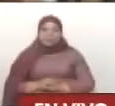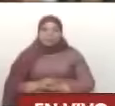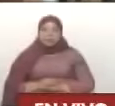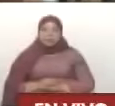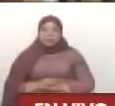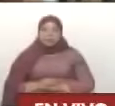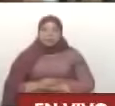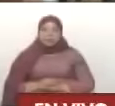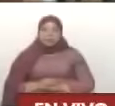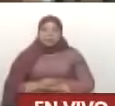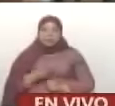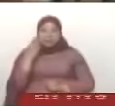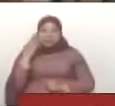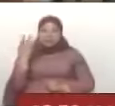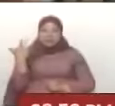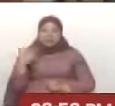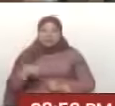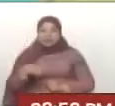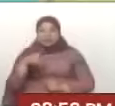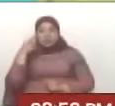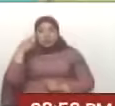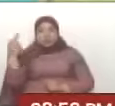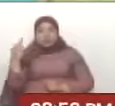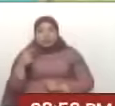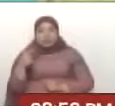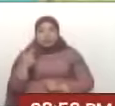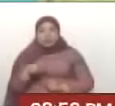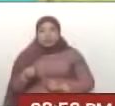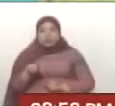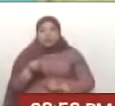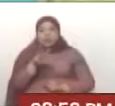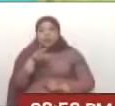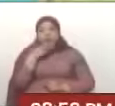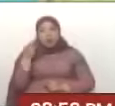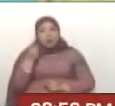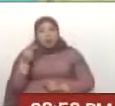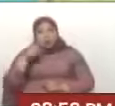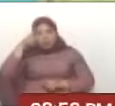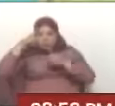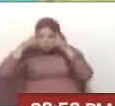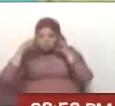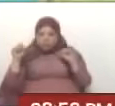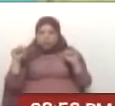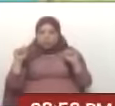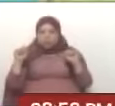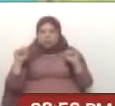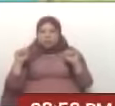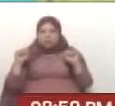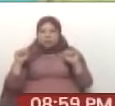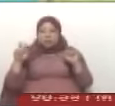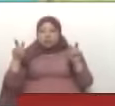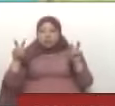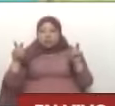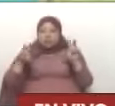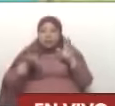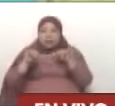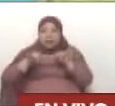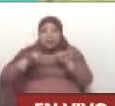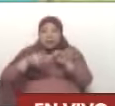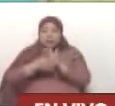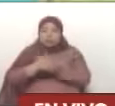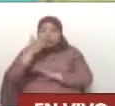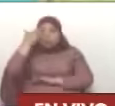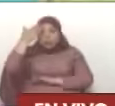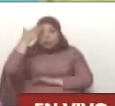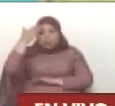Ahí lo cargo loco, pues. Pero tiene con qué, porque es un joven profesional de la generación brillante,